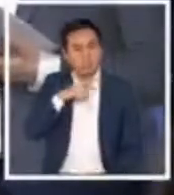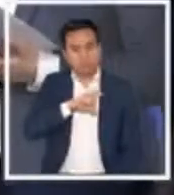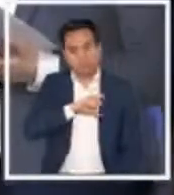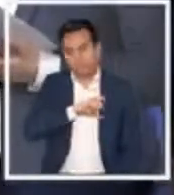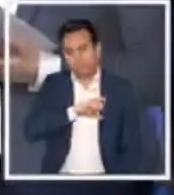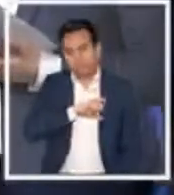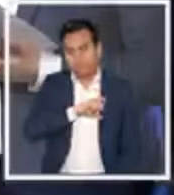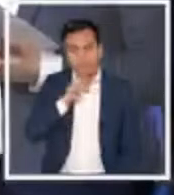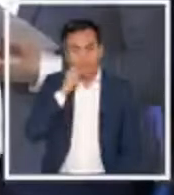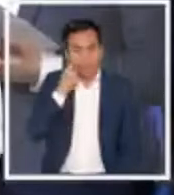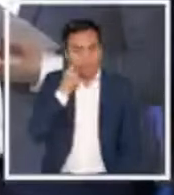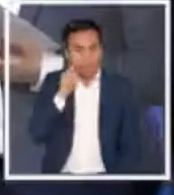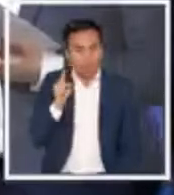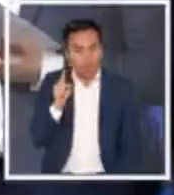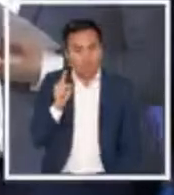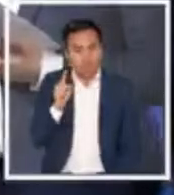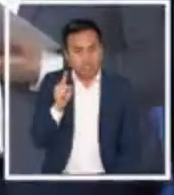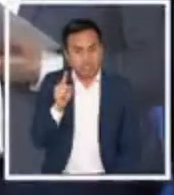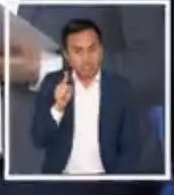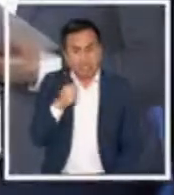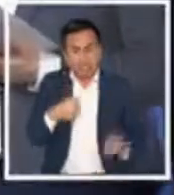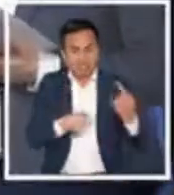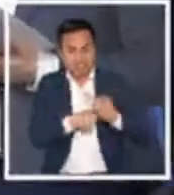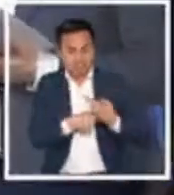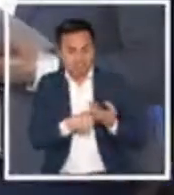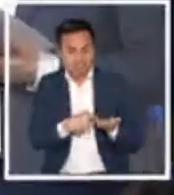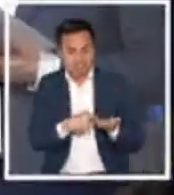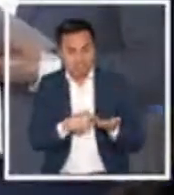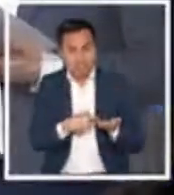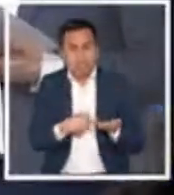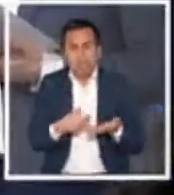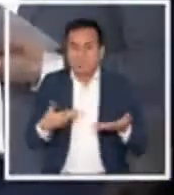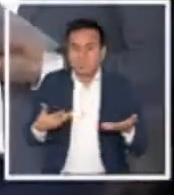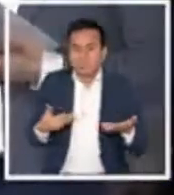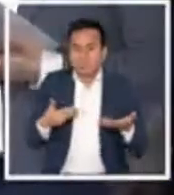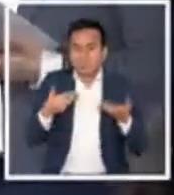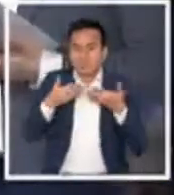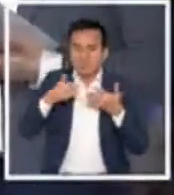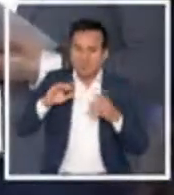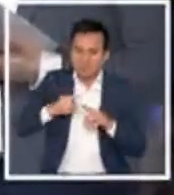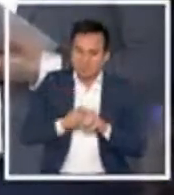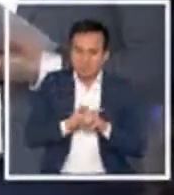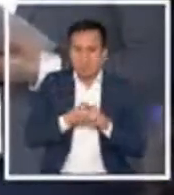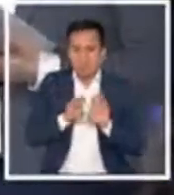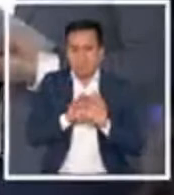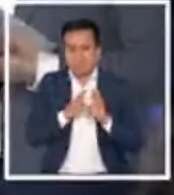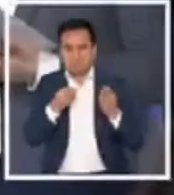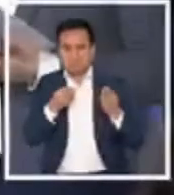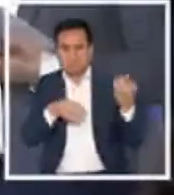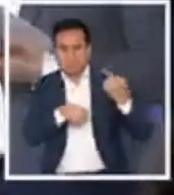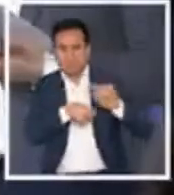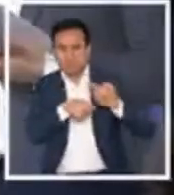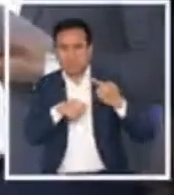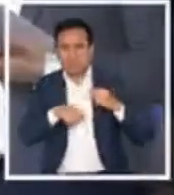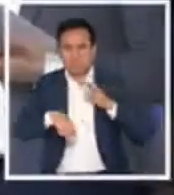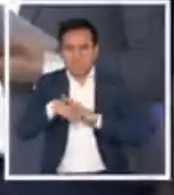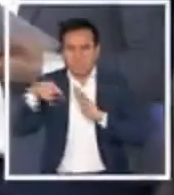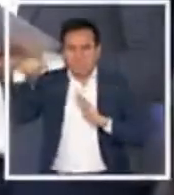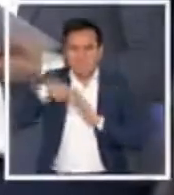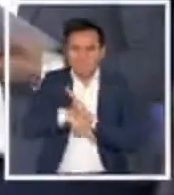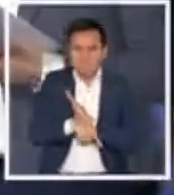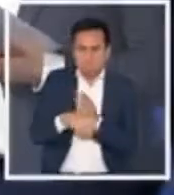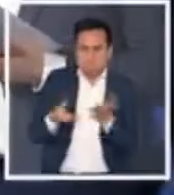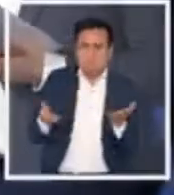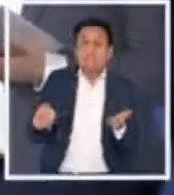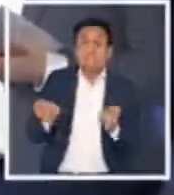españoles no hubiesen conocido a la dictadura. ¿Para qué abrir de nuevo esta puerta de la ultraderecha?